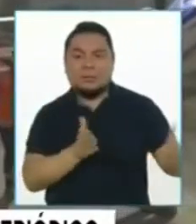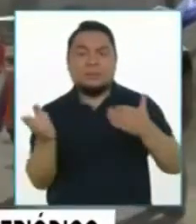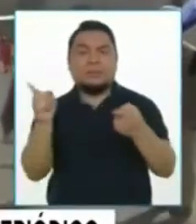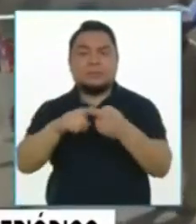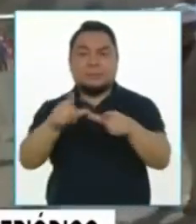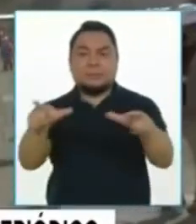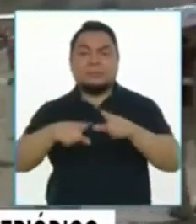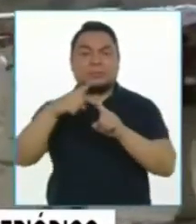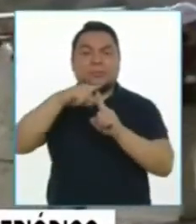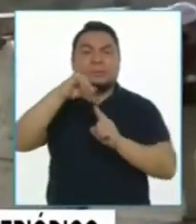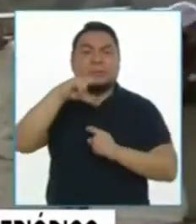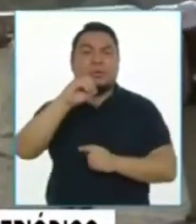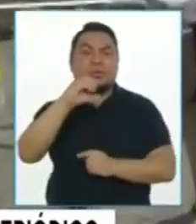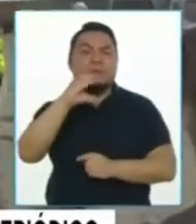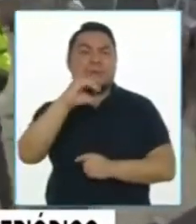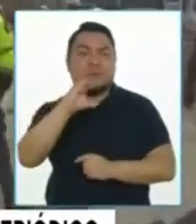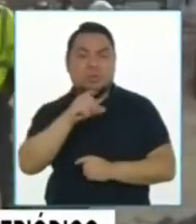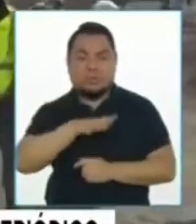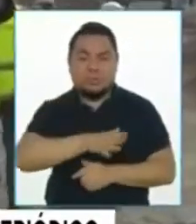Antamina, Tingo Chico.